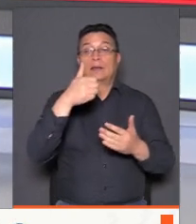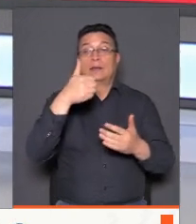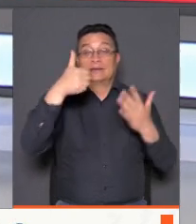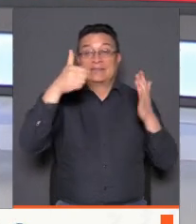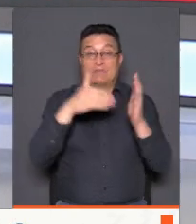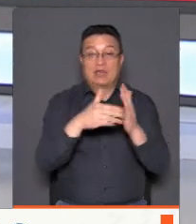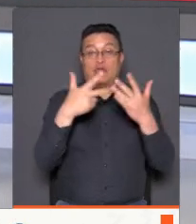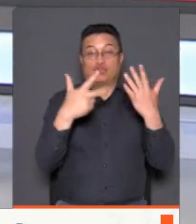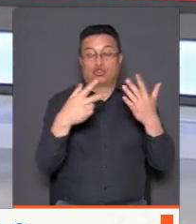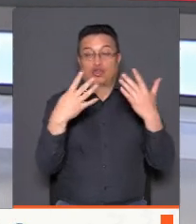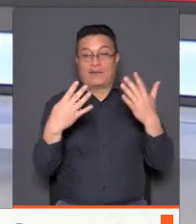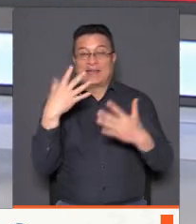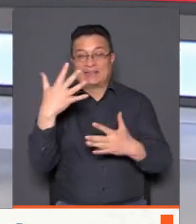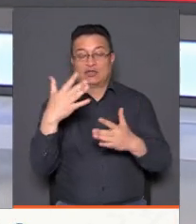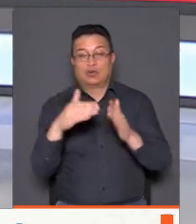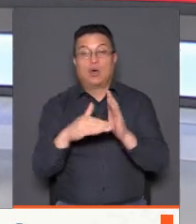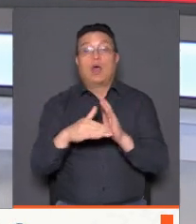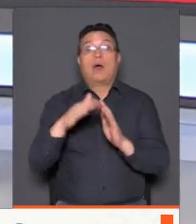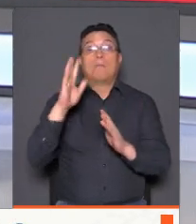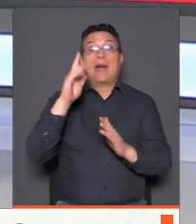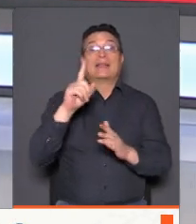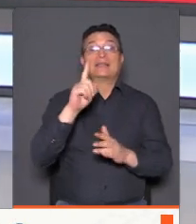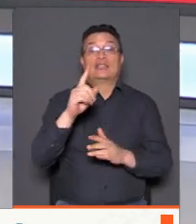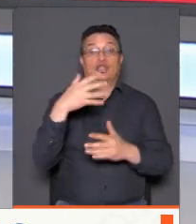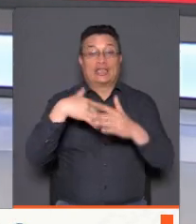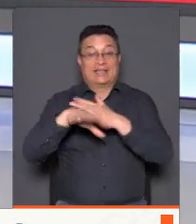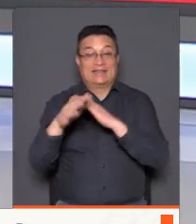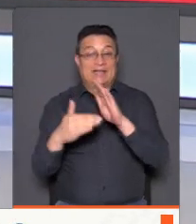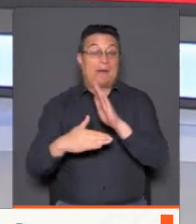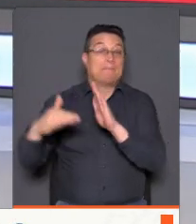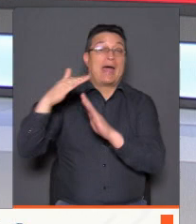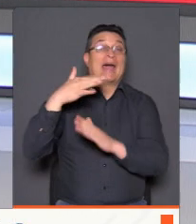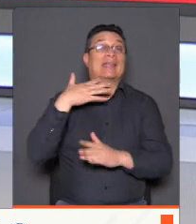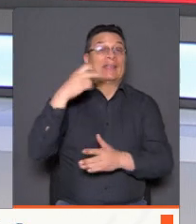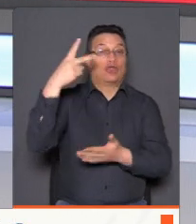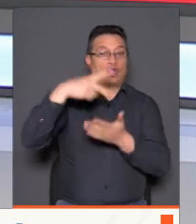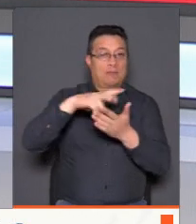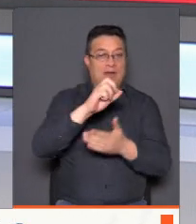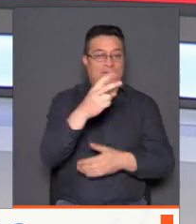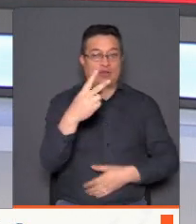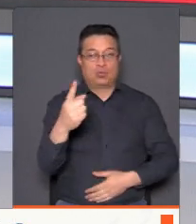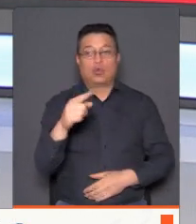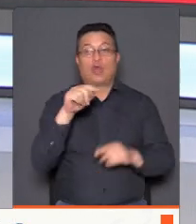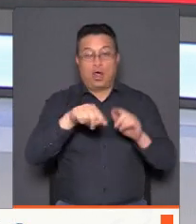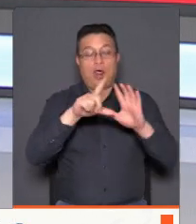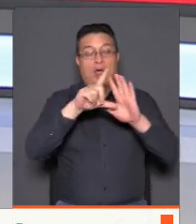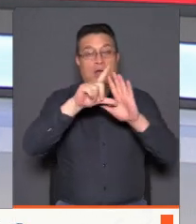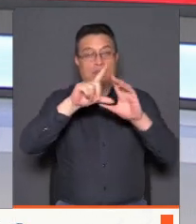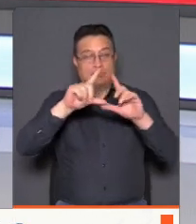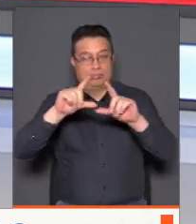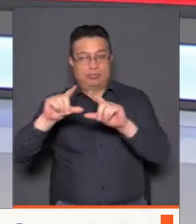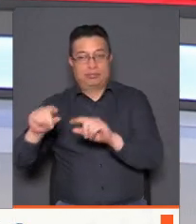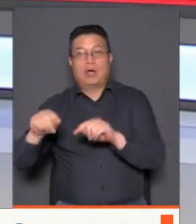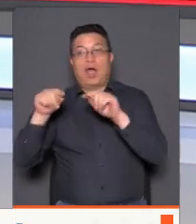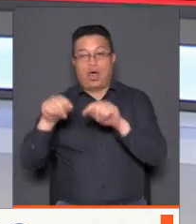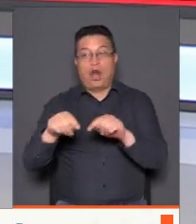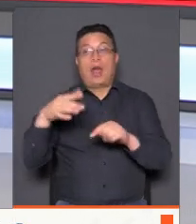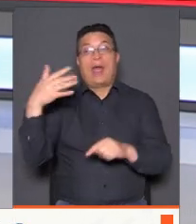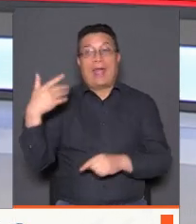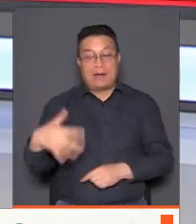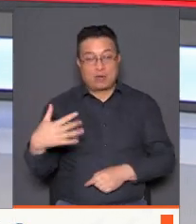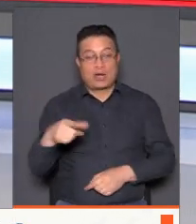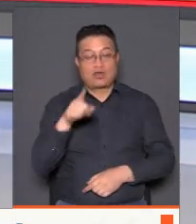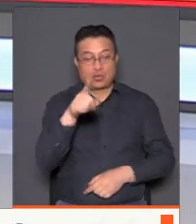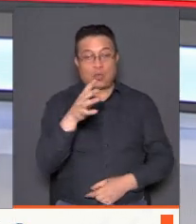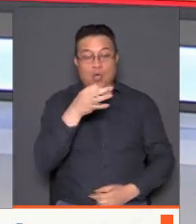son 115 así más que el 2021, pero hacía hincapié en esto, que comienza a bajar, general. Y acá hay un punto importante que ustedes están anunciando que